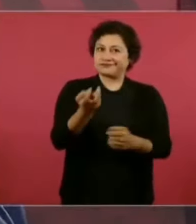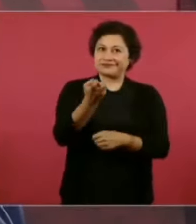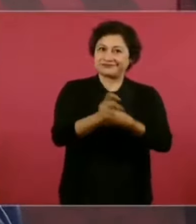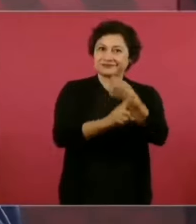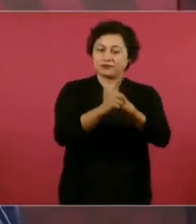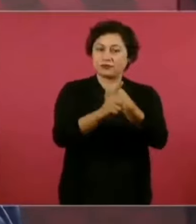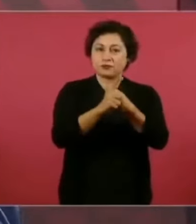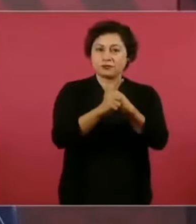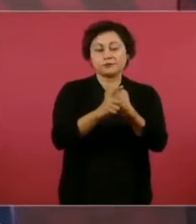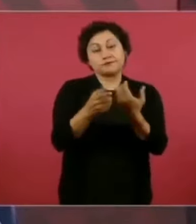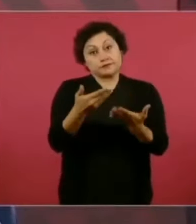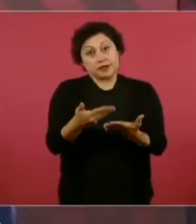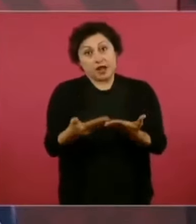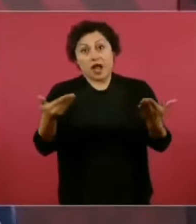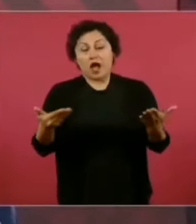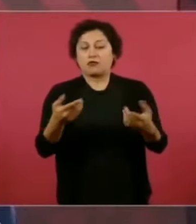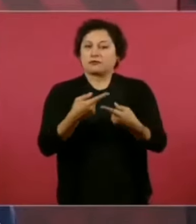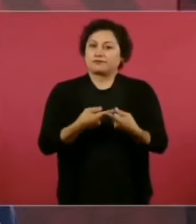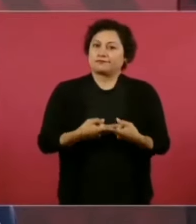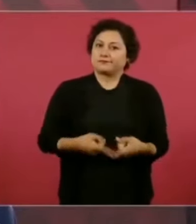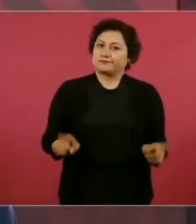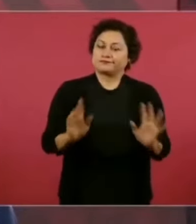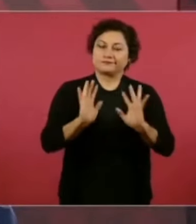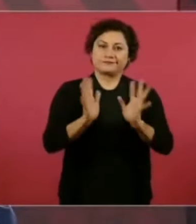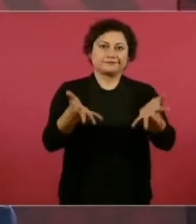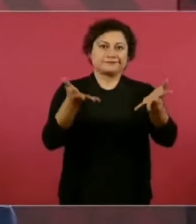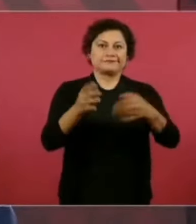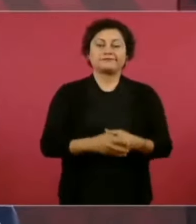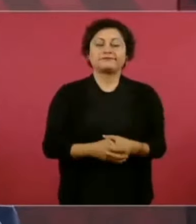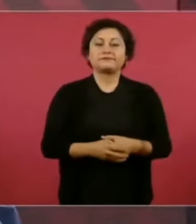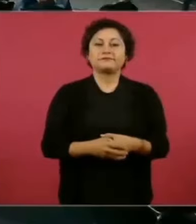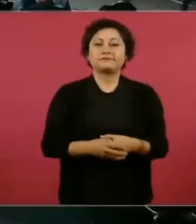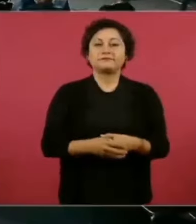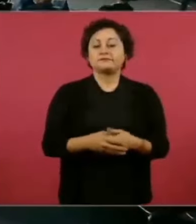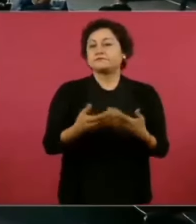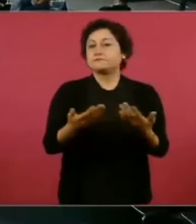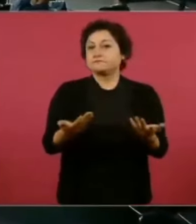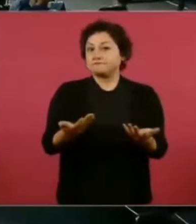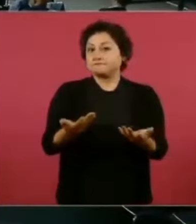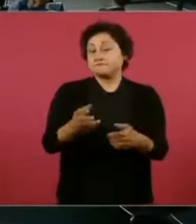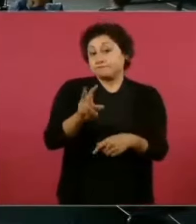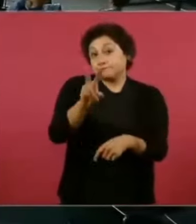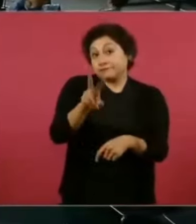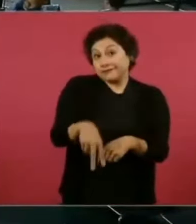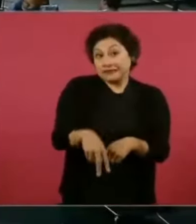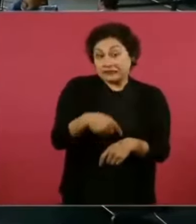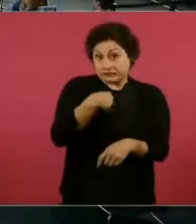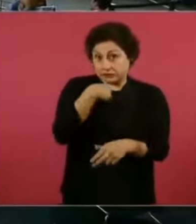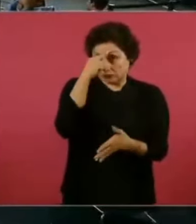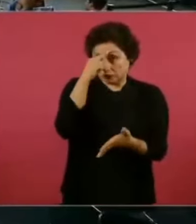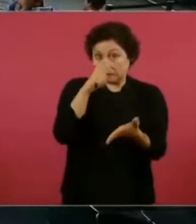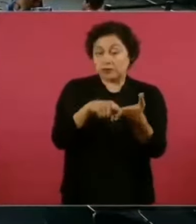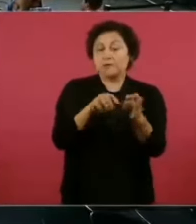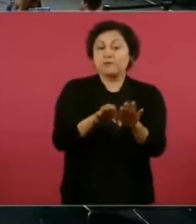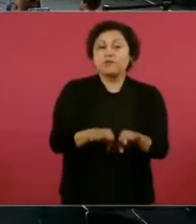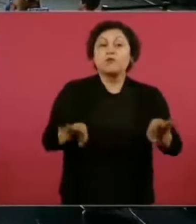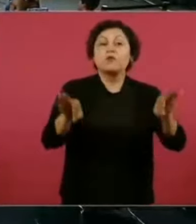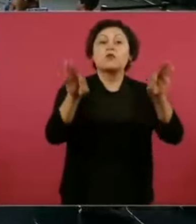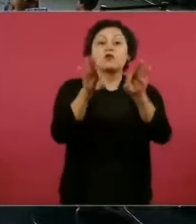También sería importante que para el próximo informe se